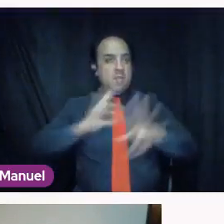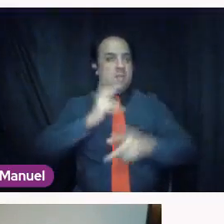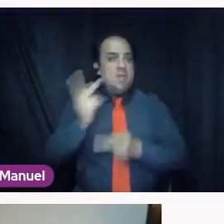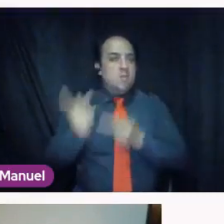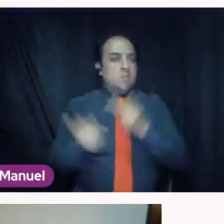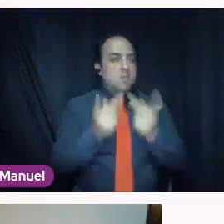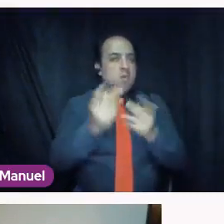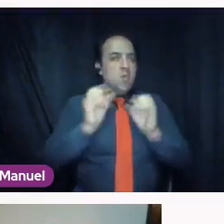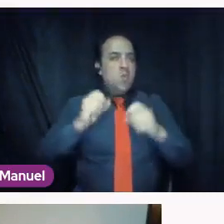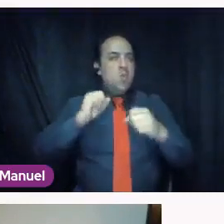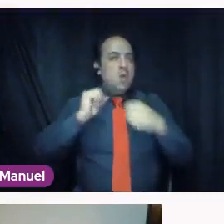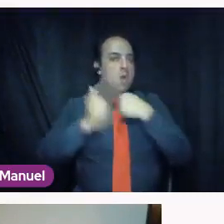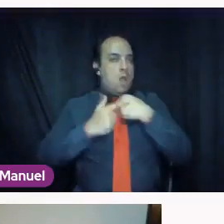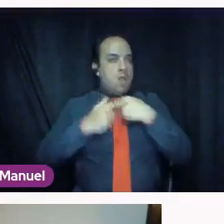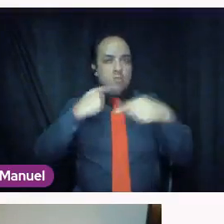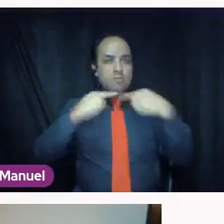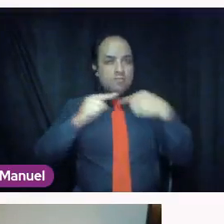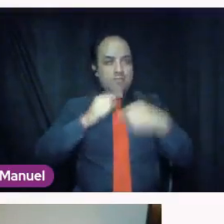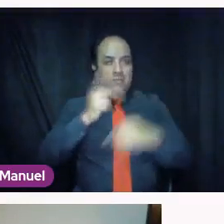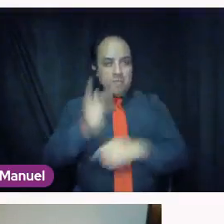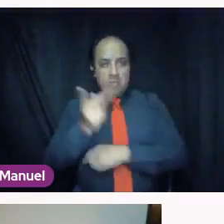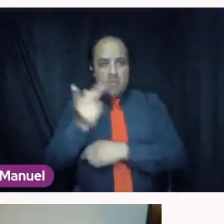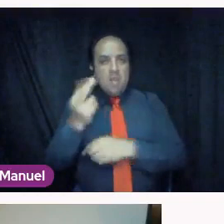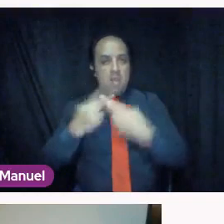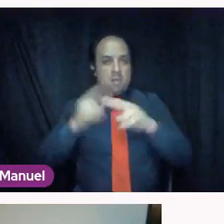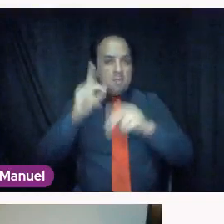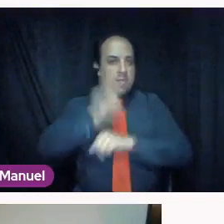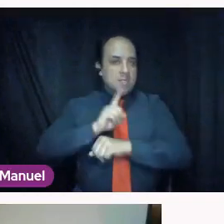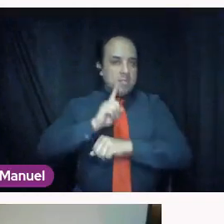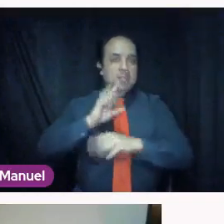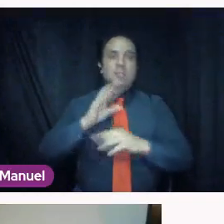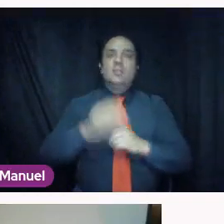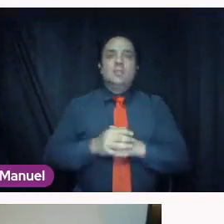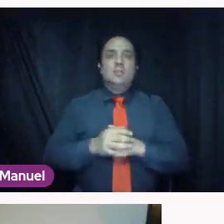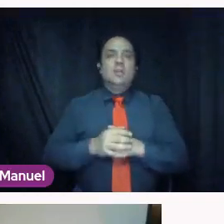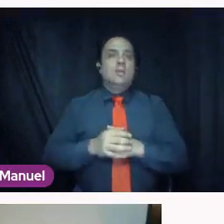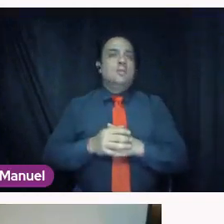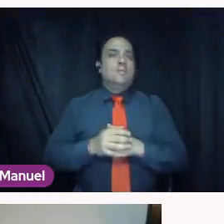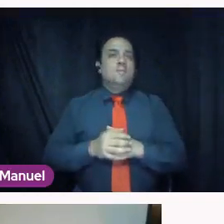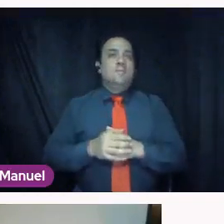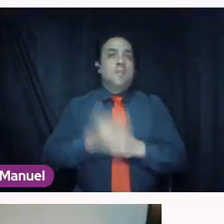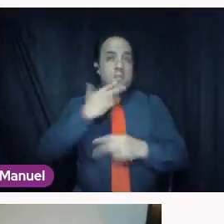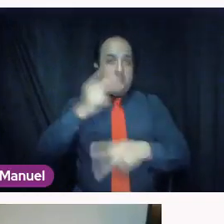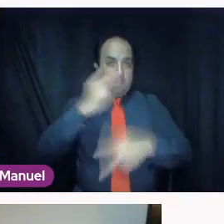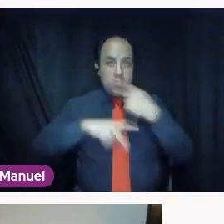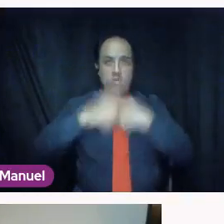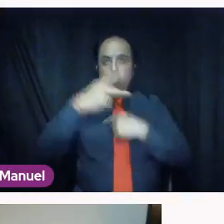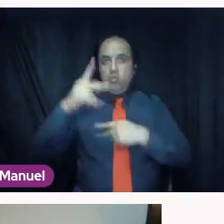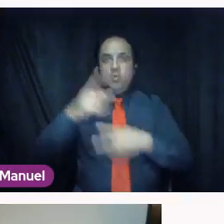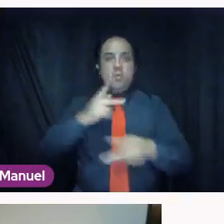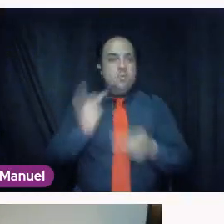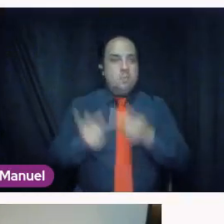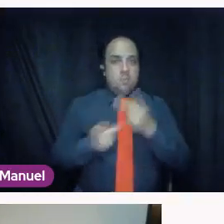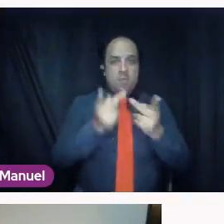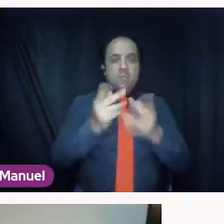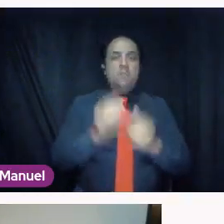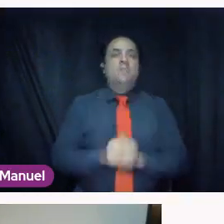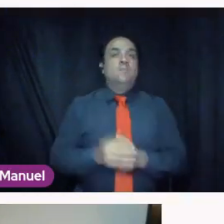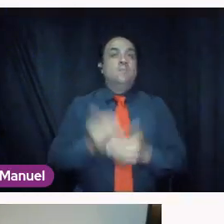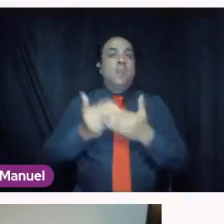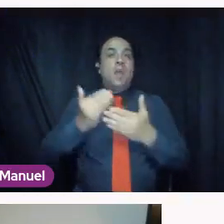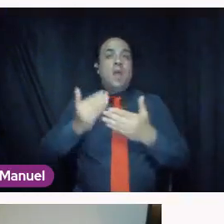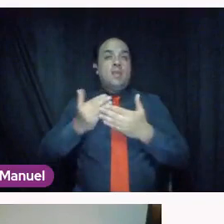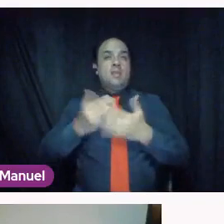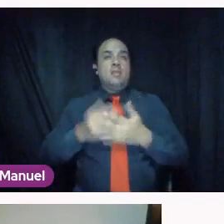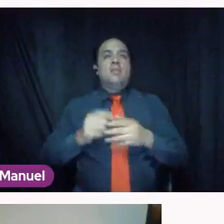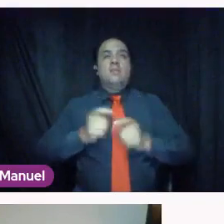que quieran consultar con la maestra, pues bienvenidísimo sus comentarios. Antes de cederle el uso de la voz, me voy a permitir